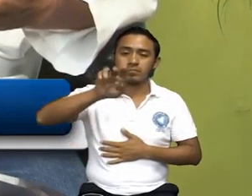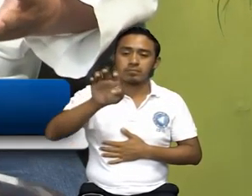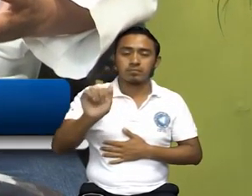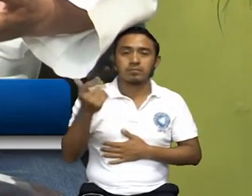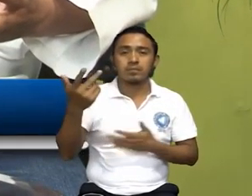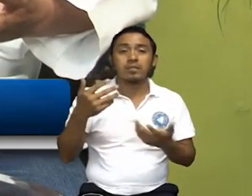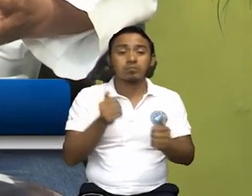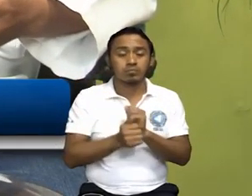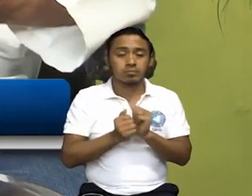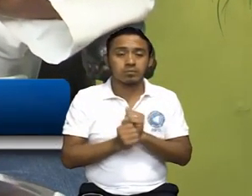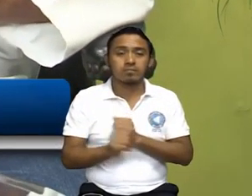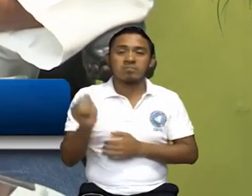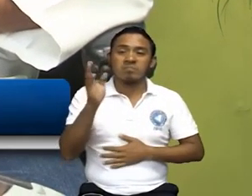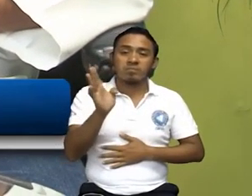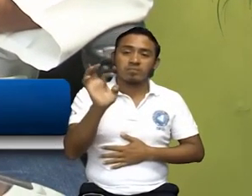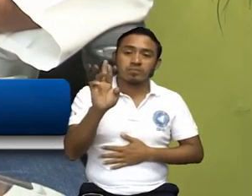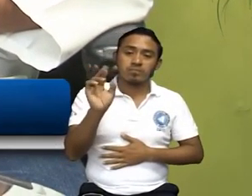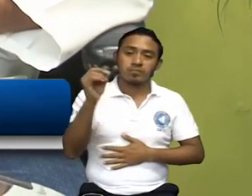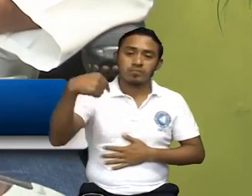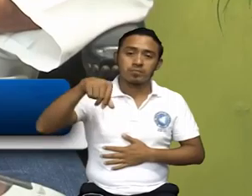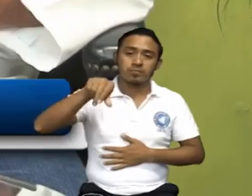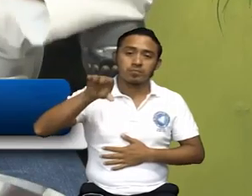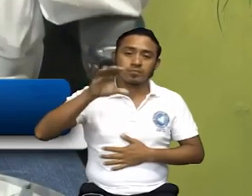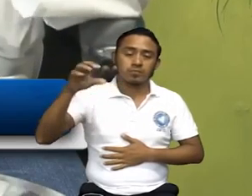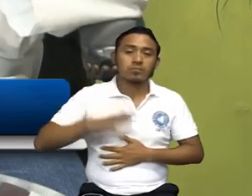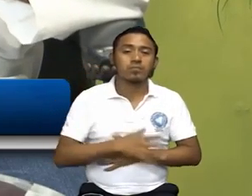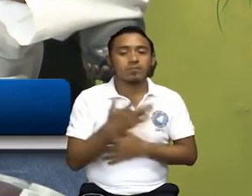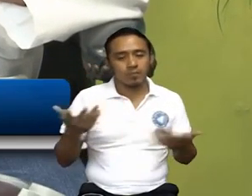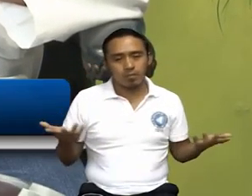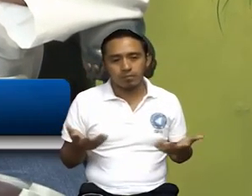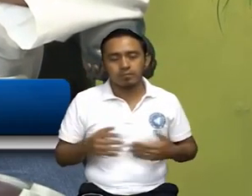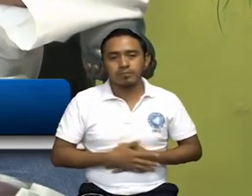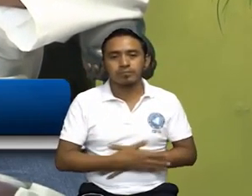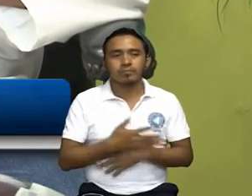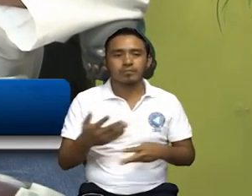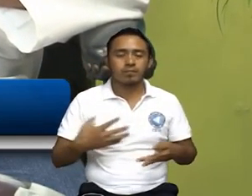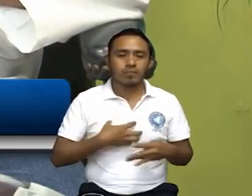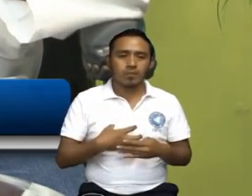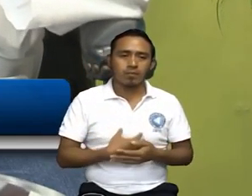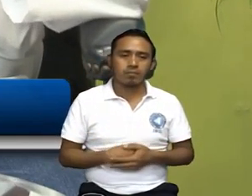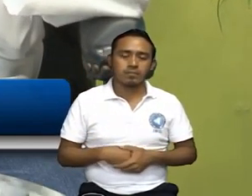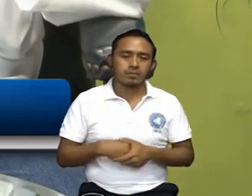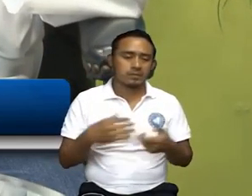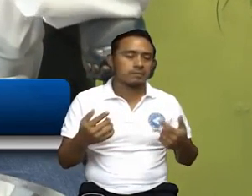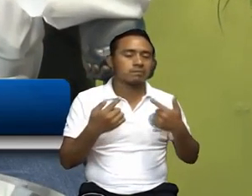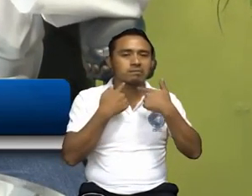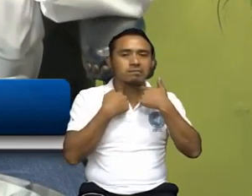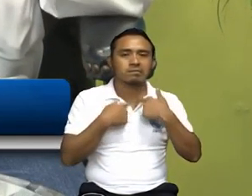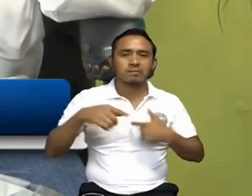un broncoespasmo, se cierra la vía respiratoria, o si queda atravesado a nivel de laringe, pues entonces